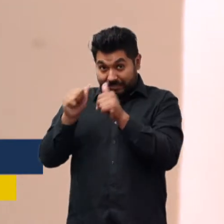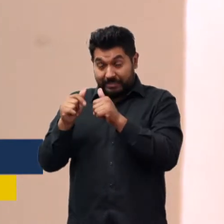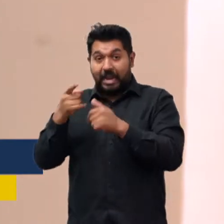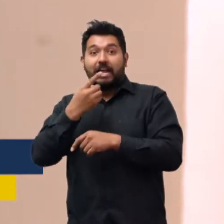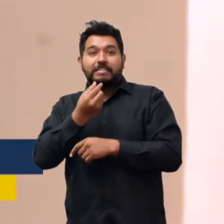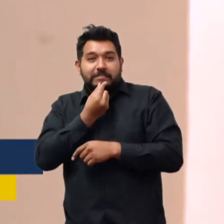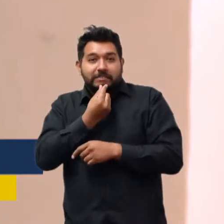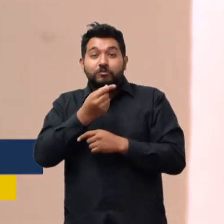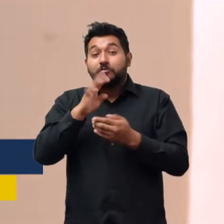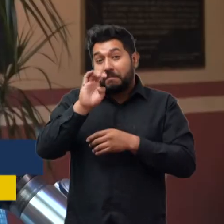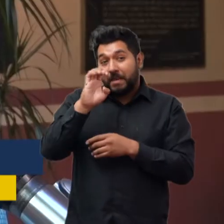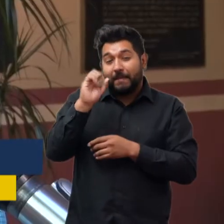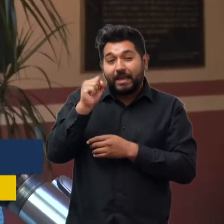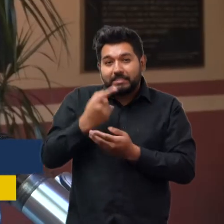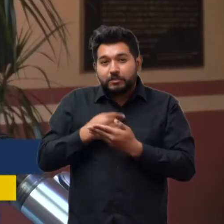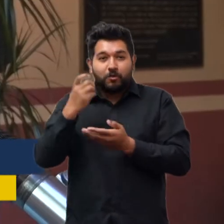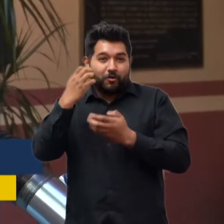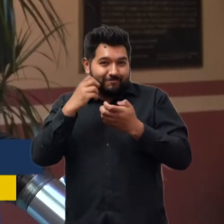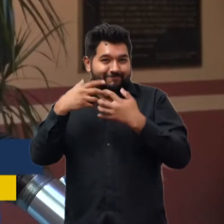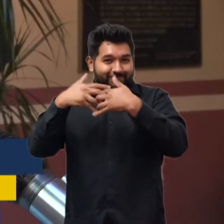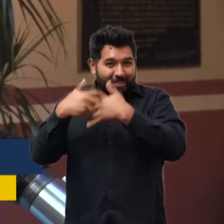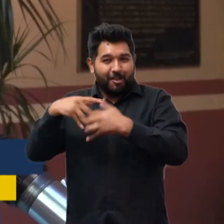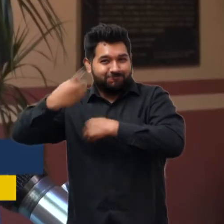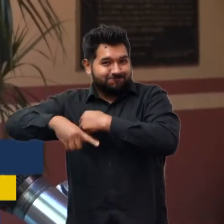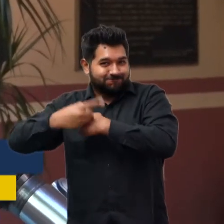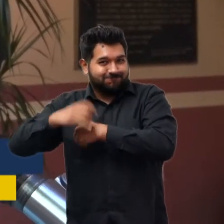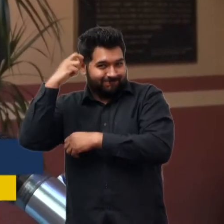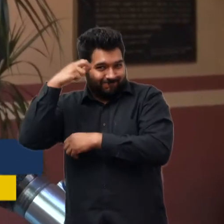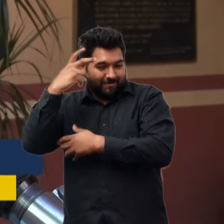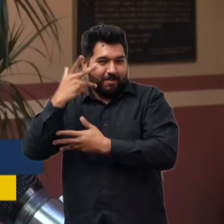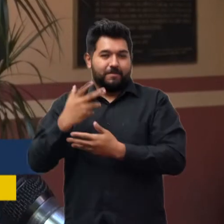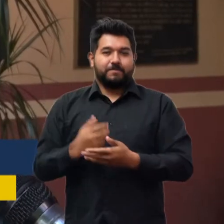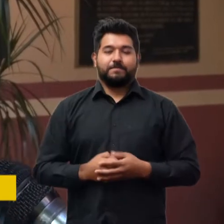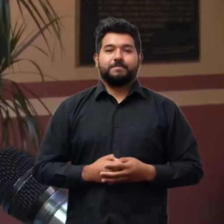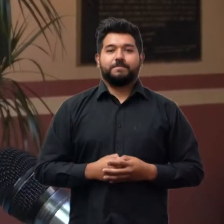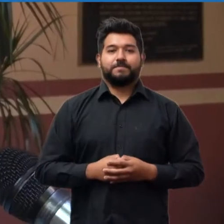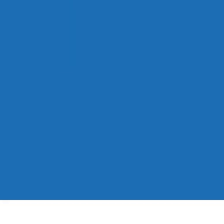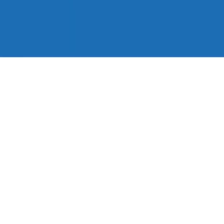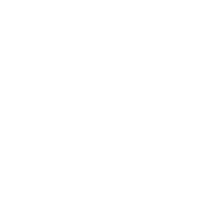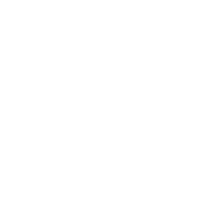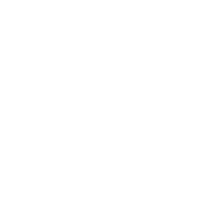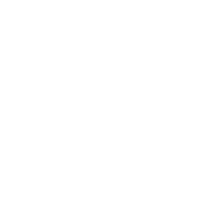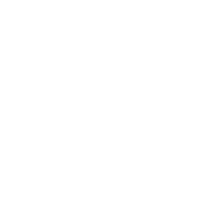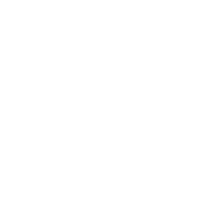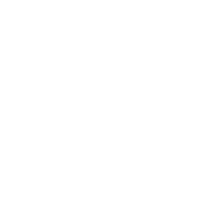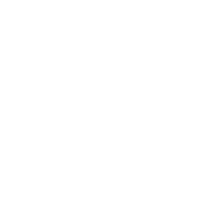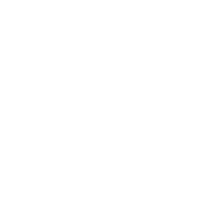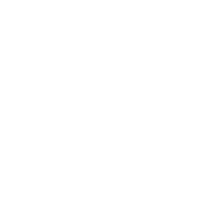cuerpo de socorro en el área de atención dental a bebés con defectos congénitos.